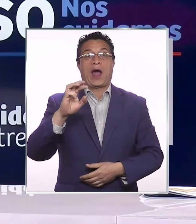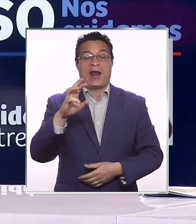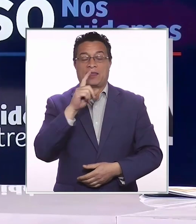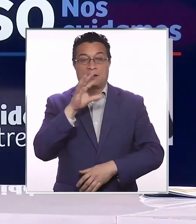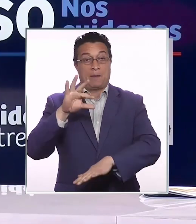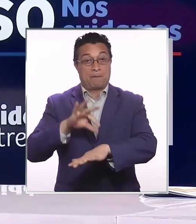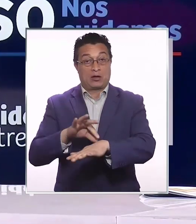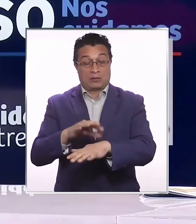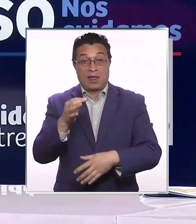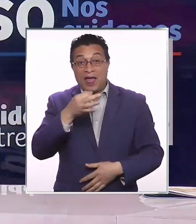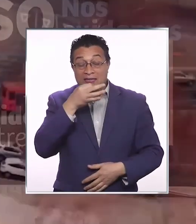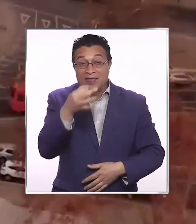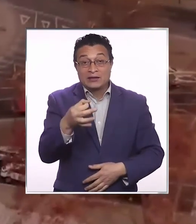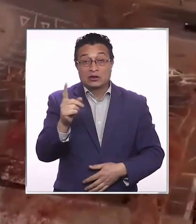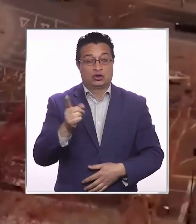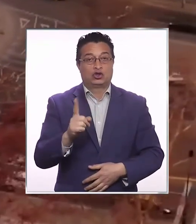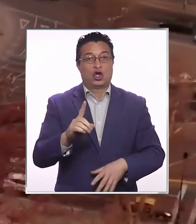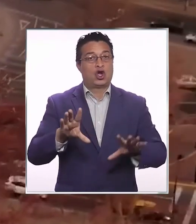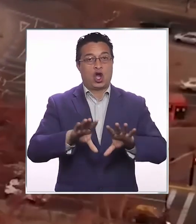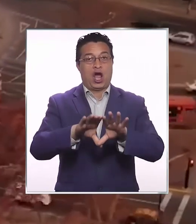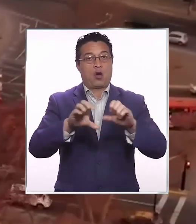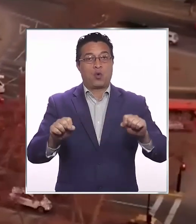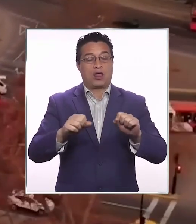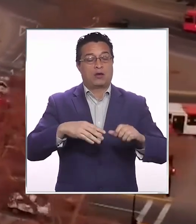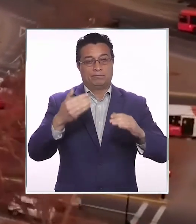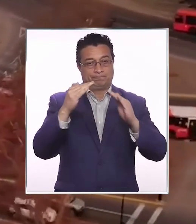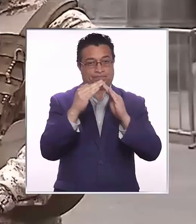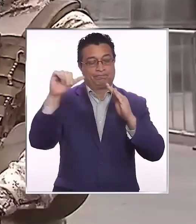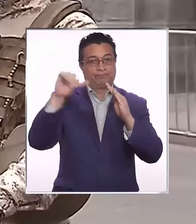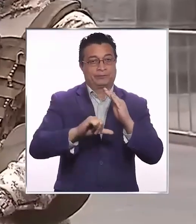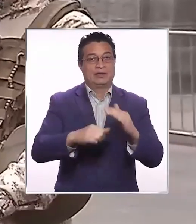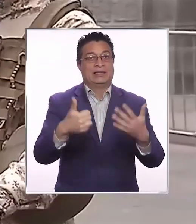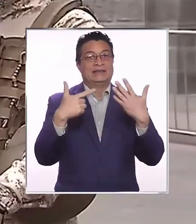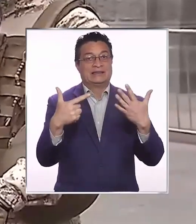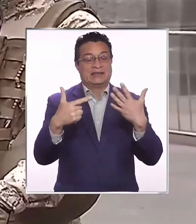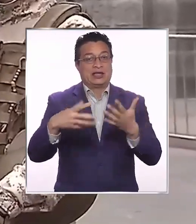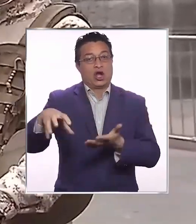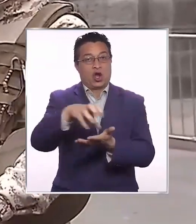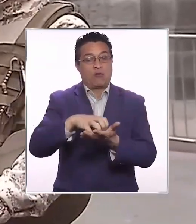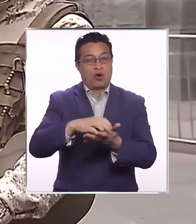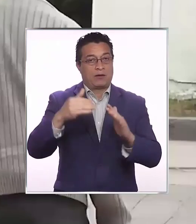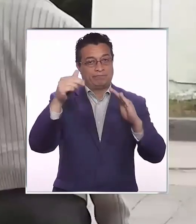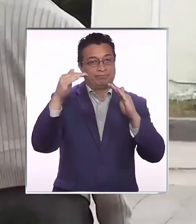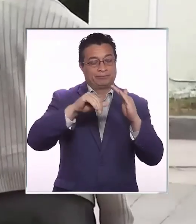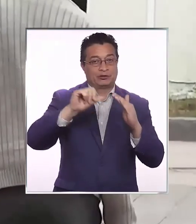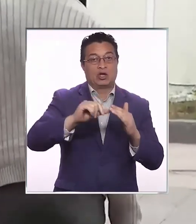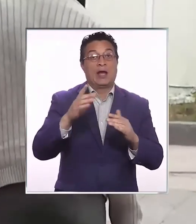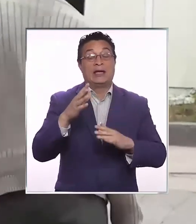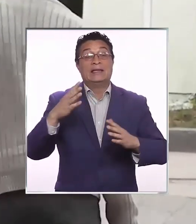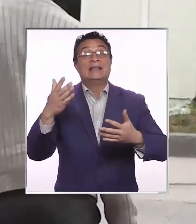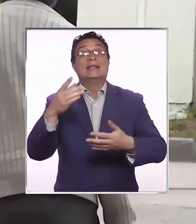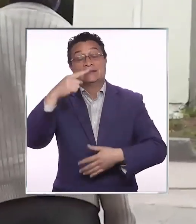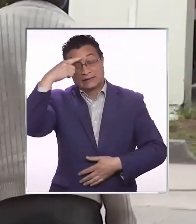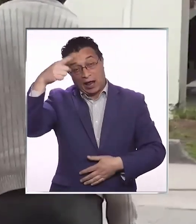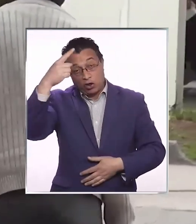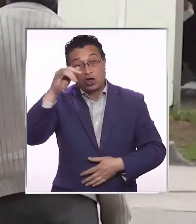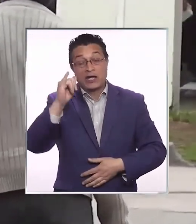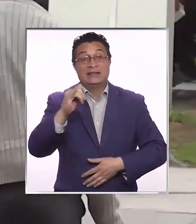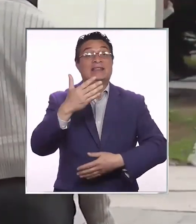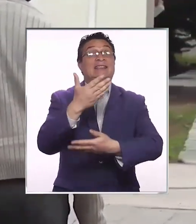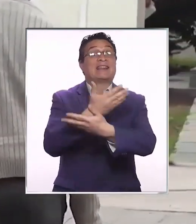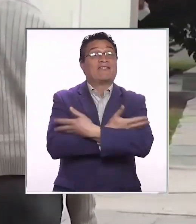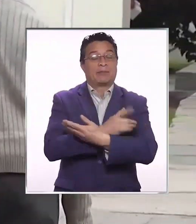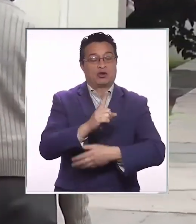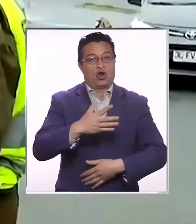Ugarte, médico que aclaró que no estuvo de acuerdo con bajar las cuarentenas en 7 comunas de la capital y en San Antonio y San Felipe, en la